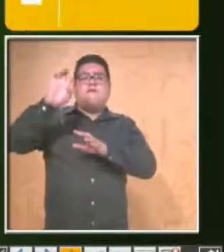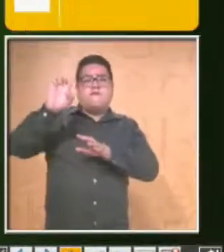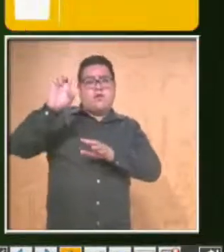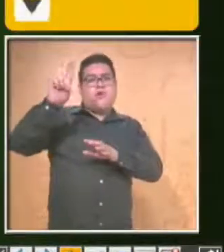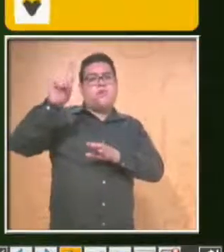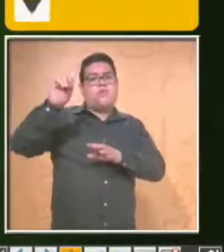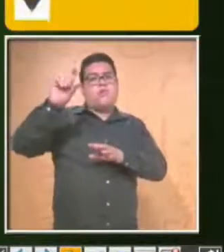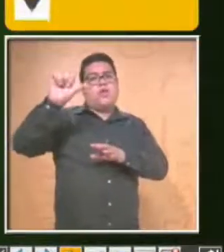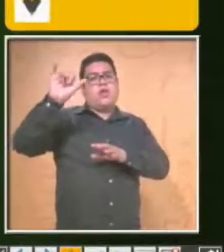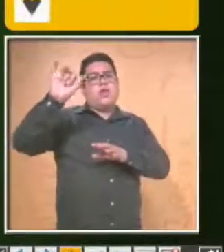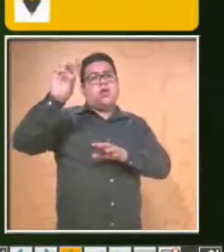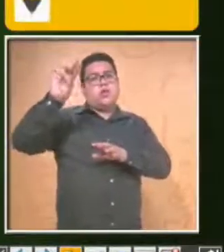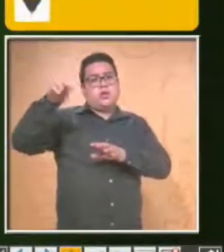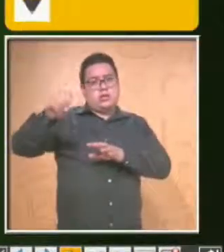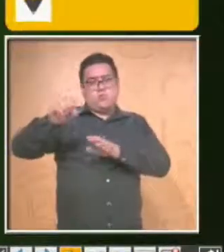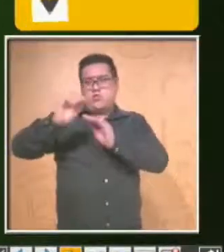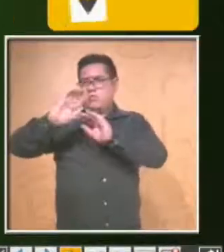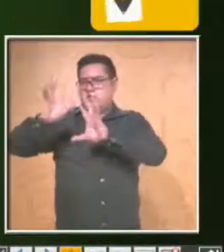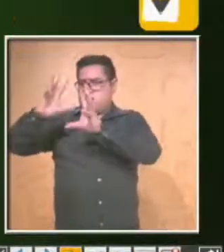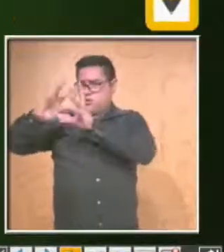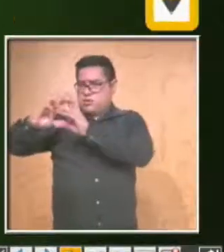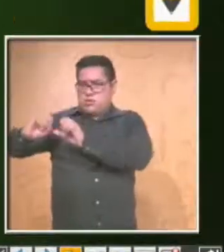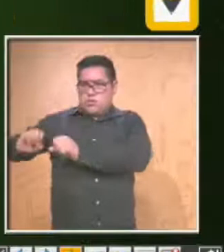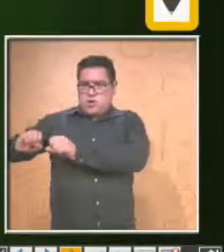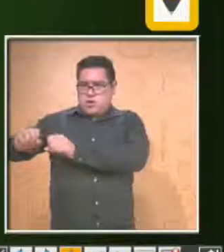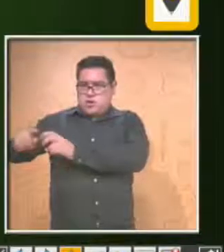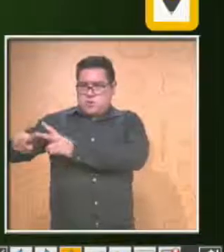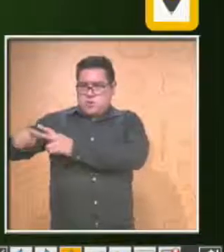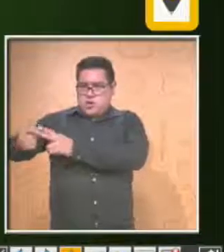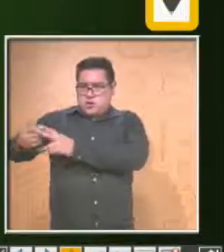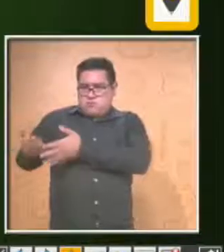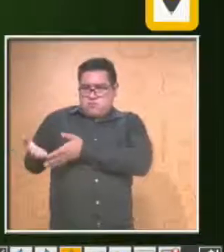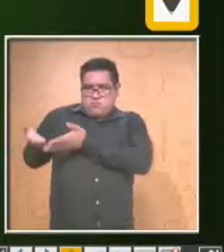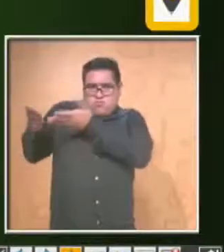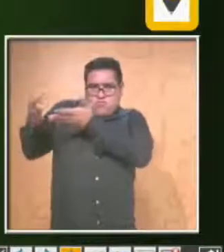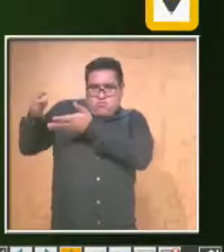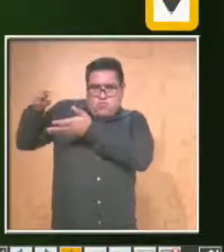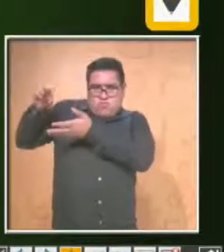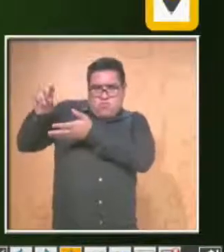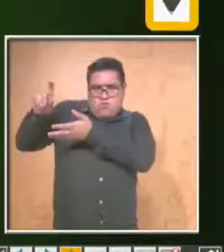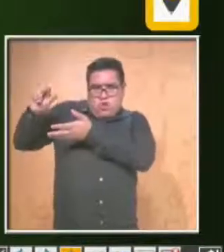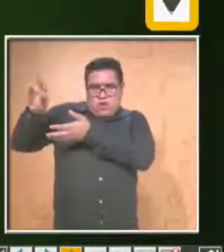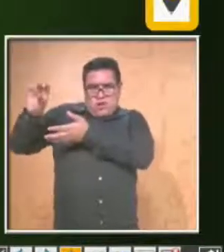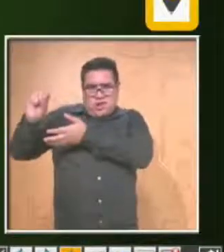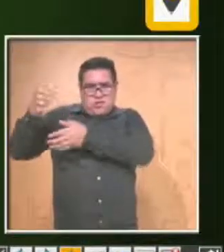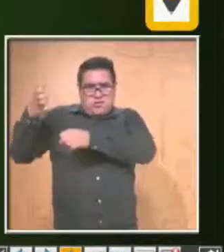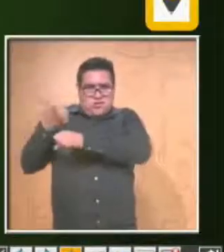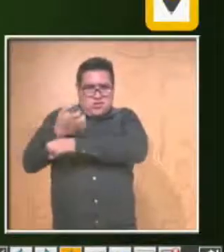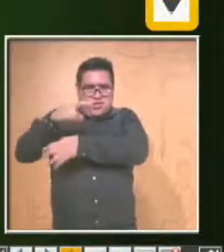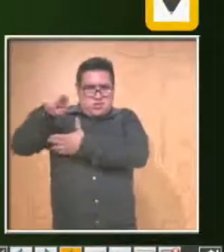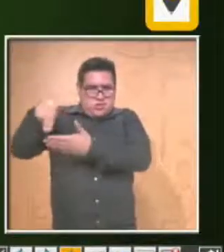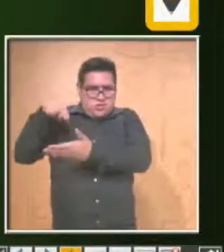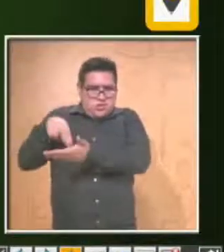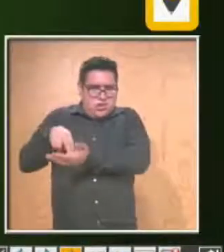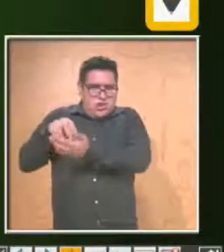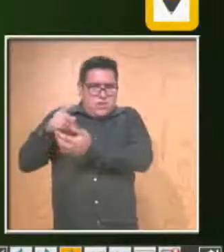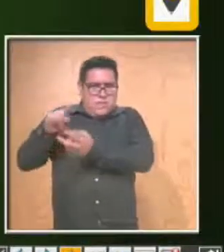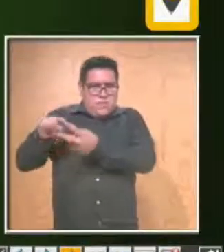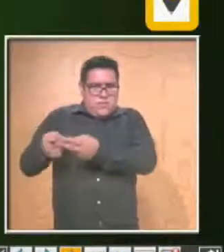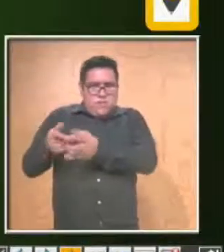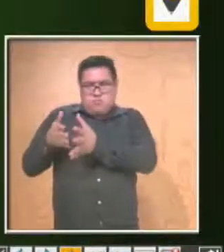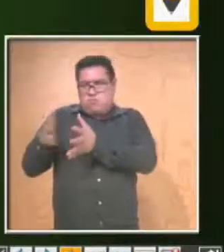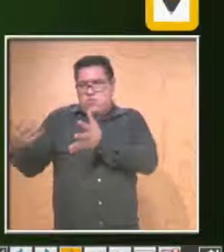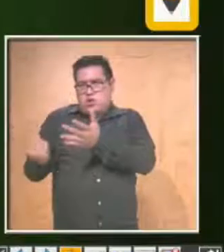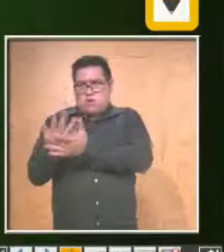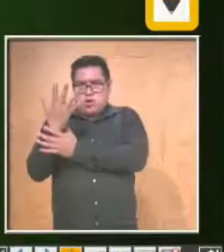feudalismo le da poder ahora a los monarcas y a los estados nacionales, entonces aparece una nueva división social.